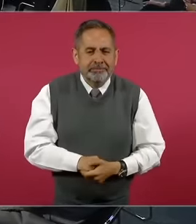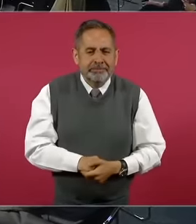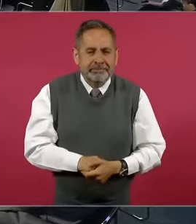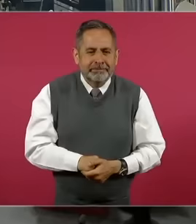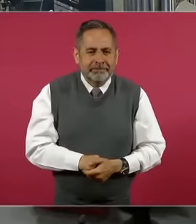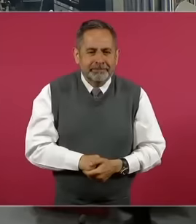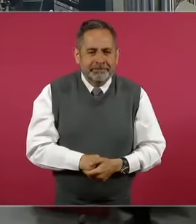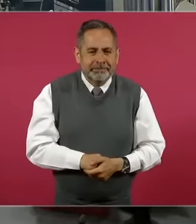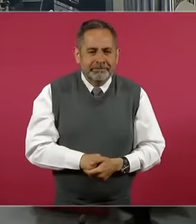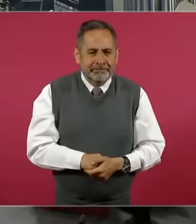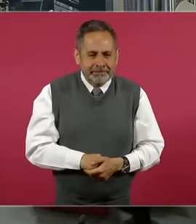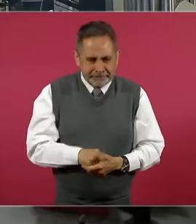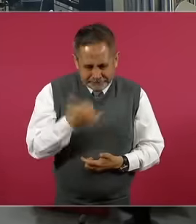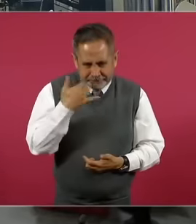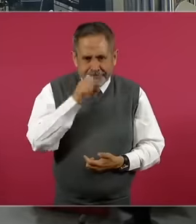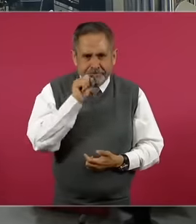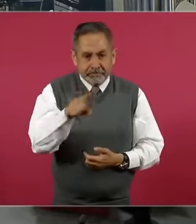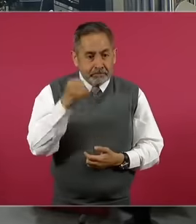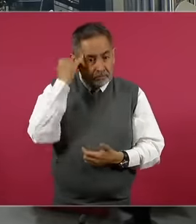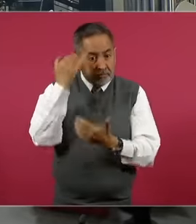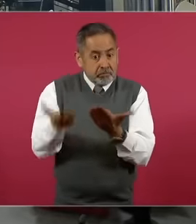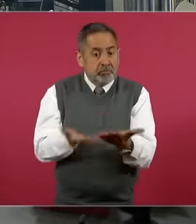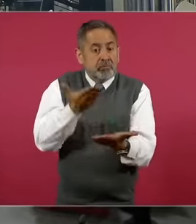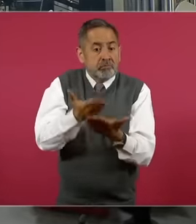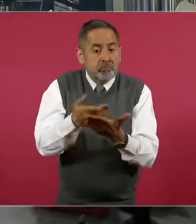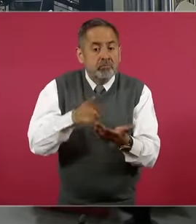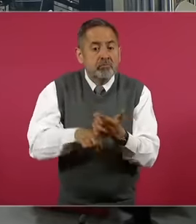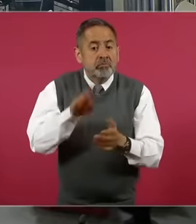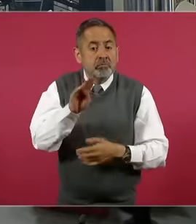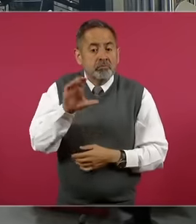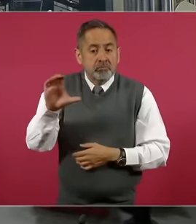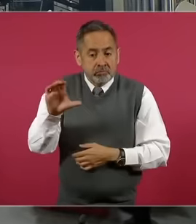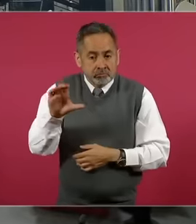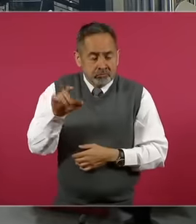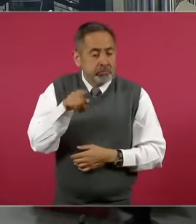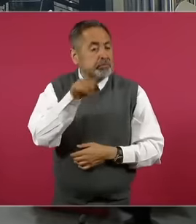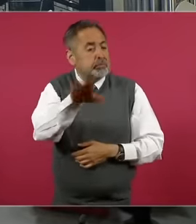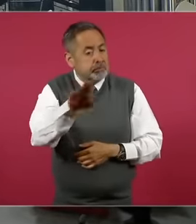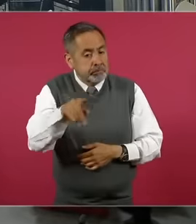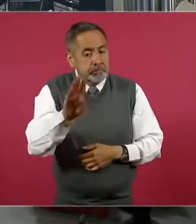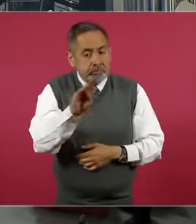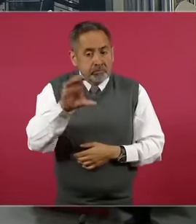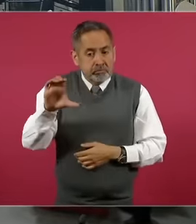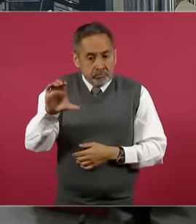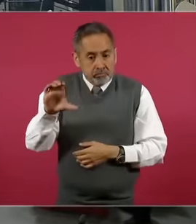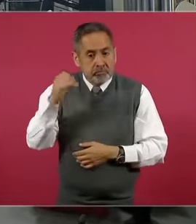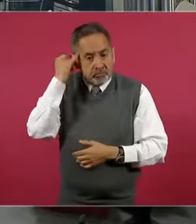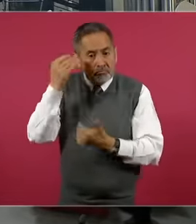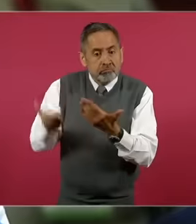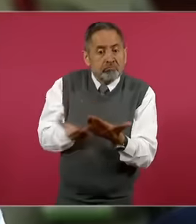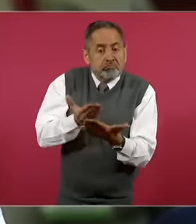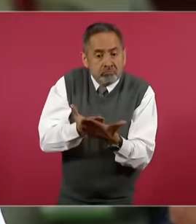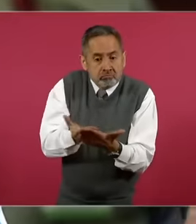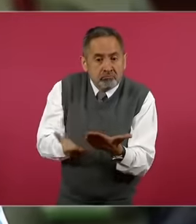Muchas gracias por toda la. Sí, fue una propuesta de Baja California. Baja California hizo